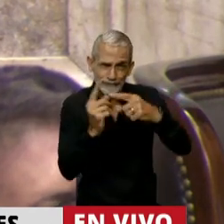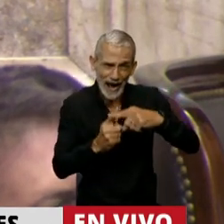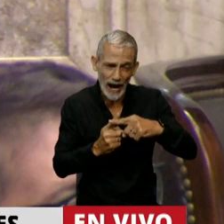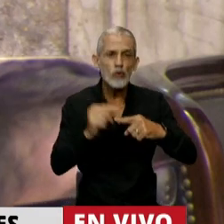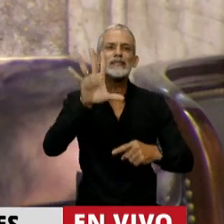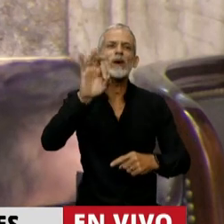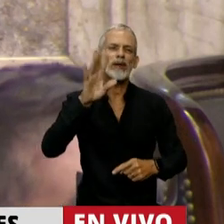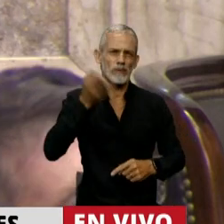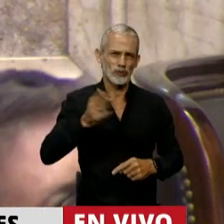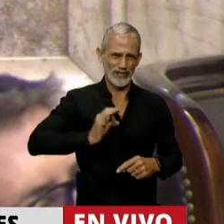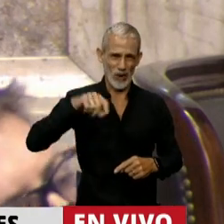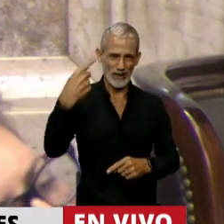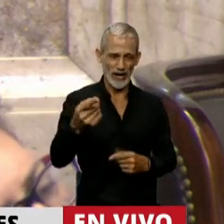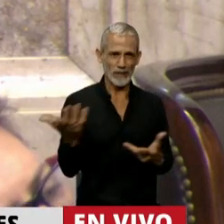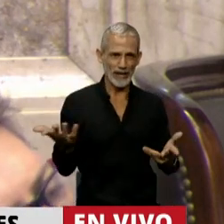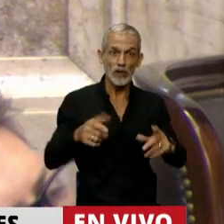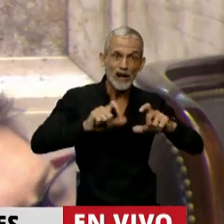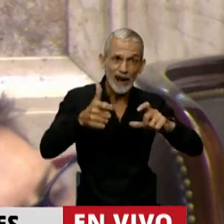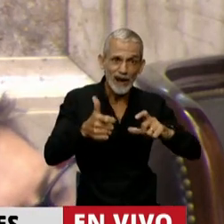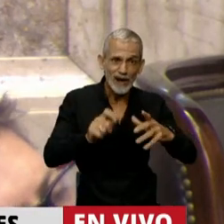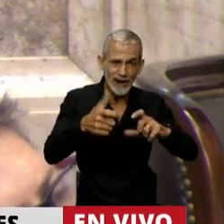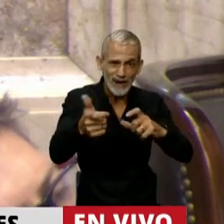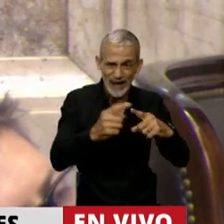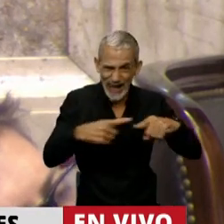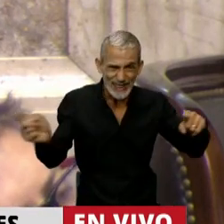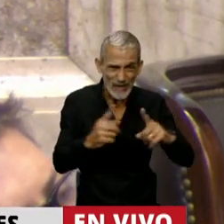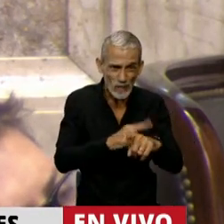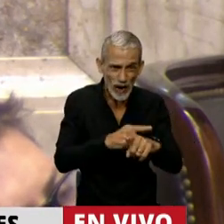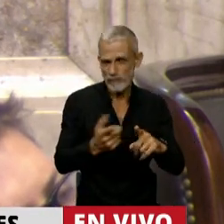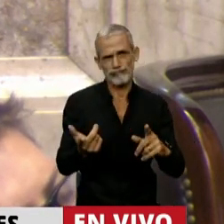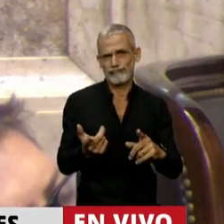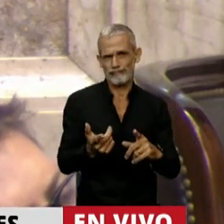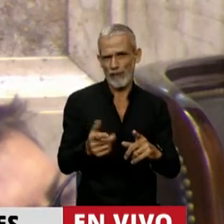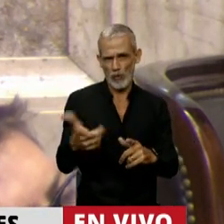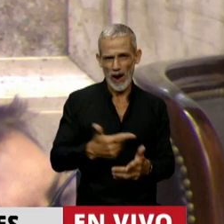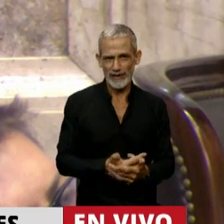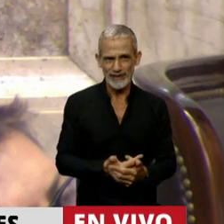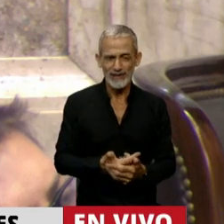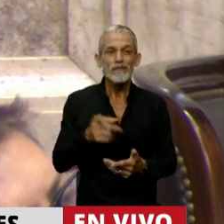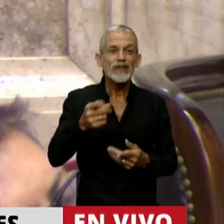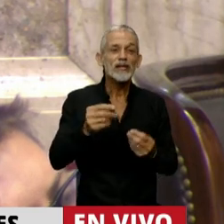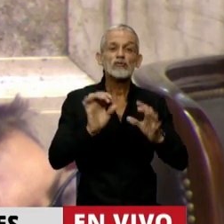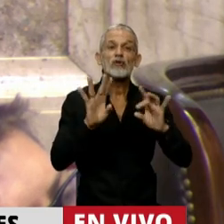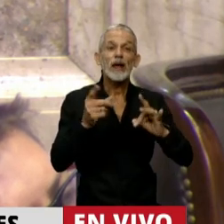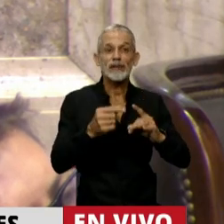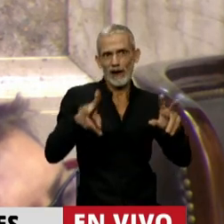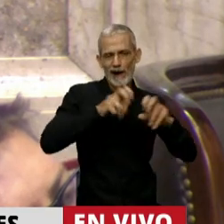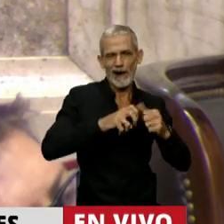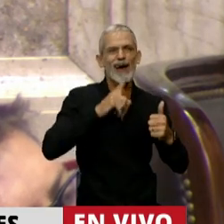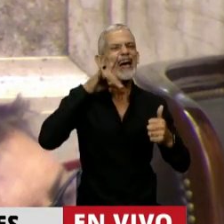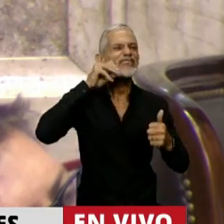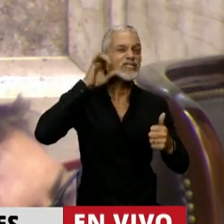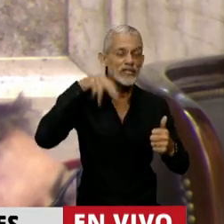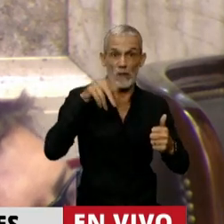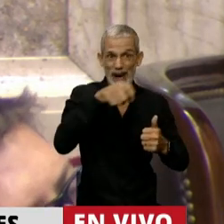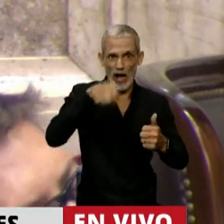viene. Entonces, ¿qué movilidad sustentable? No, lo único sustentable son las ganancias de Techint, de Mercado